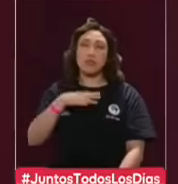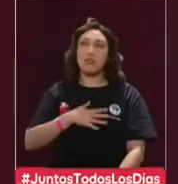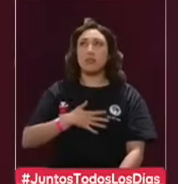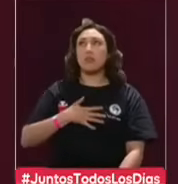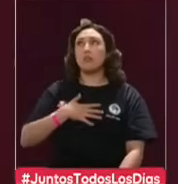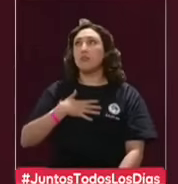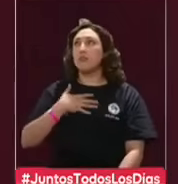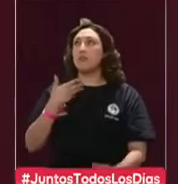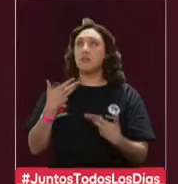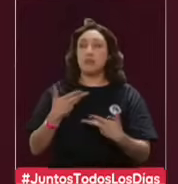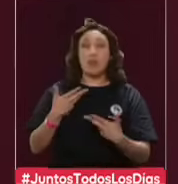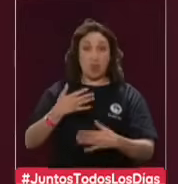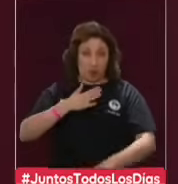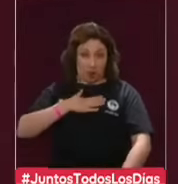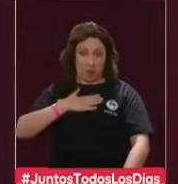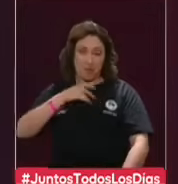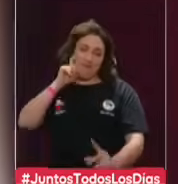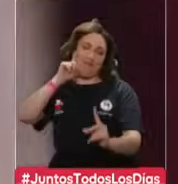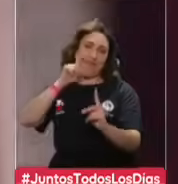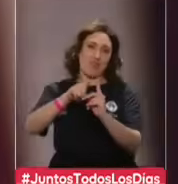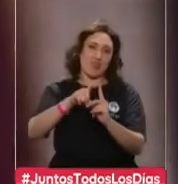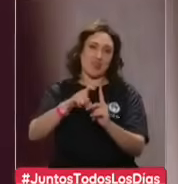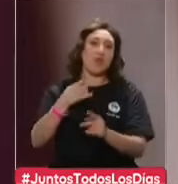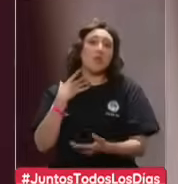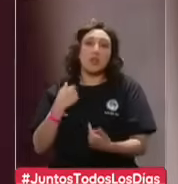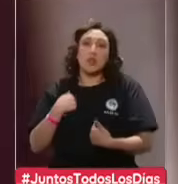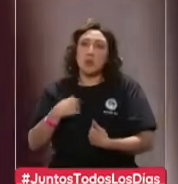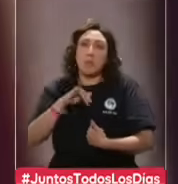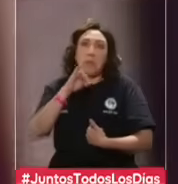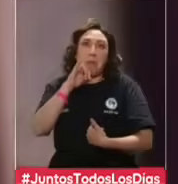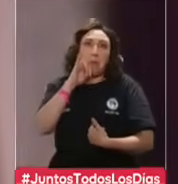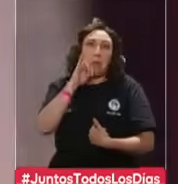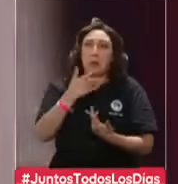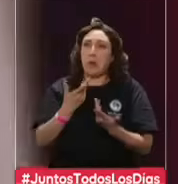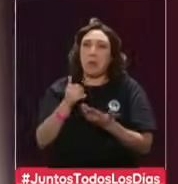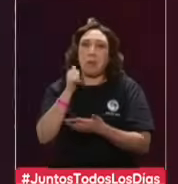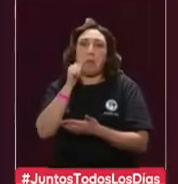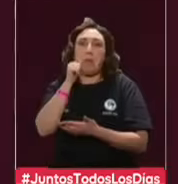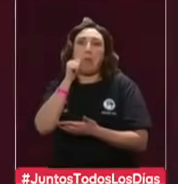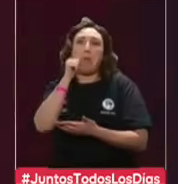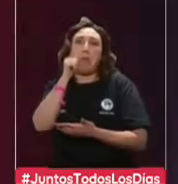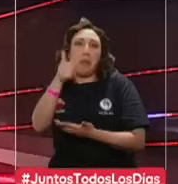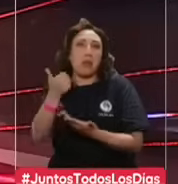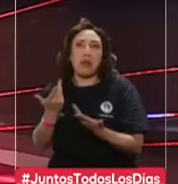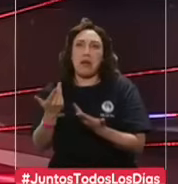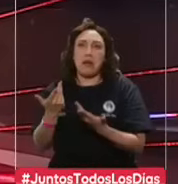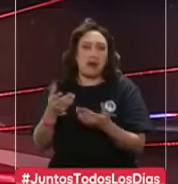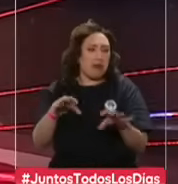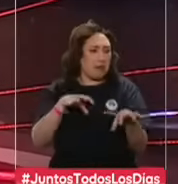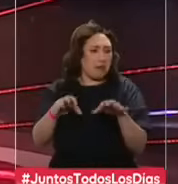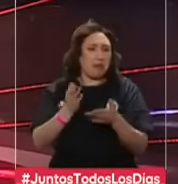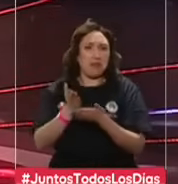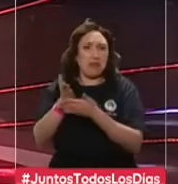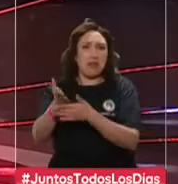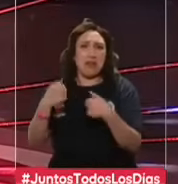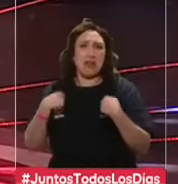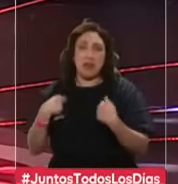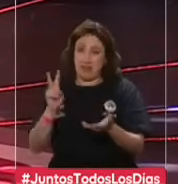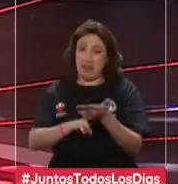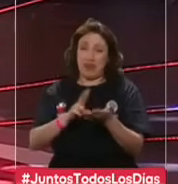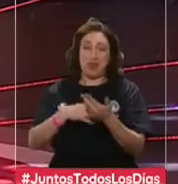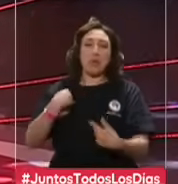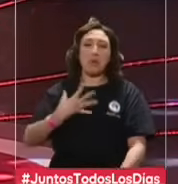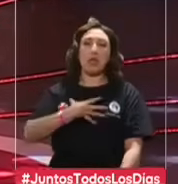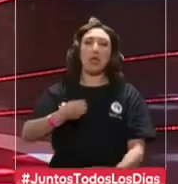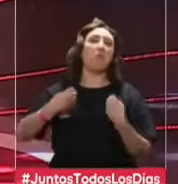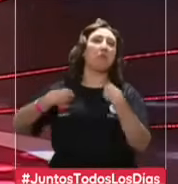mí me encanta el WhatsApp, porque si no, te juro, yo no sabría qué, weón, lleva a mi hijo al otro día. Nada, nada, nada, nada. Los míos irían a poto pelado, weón, así